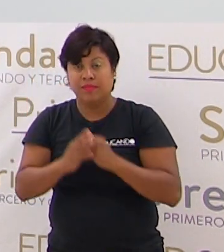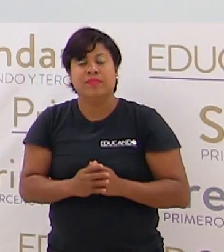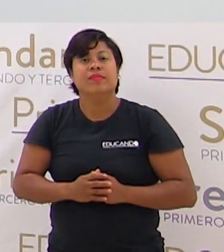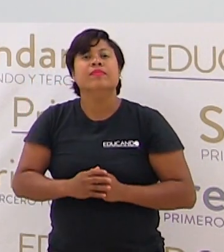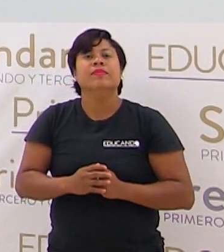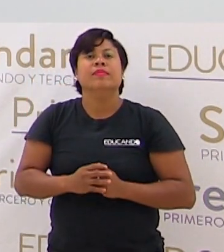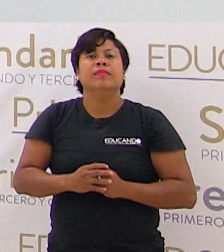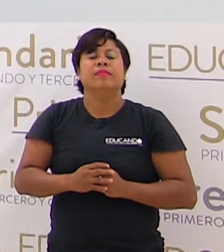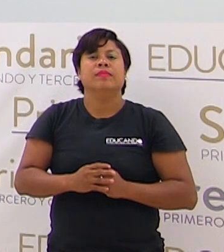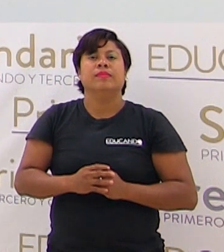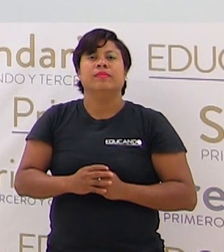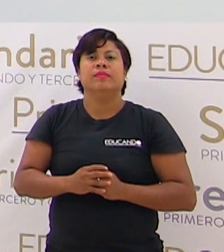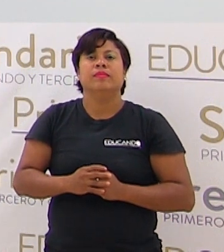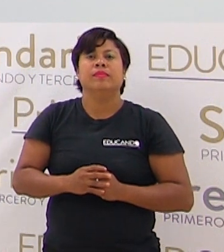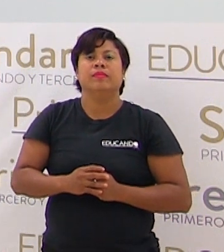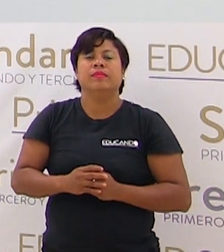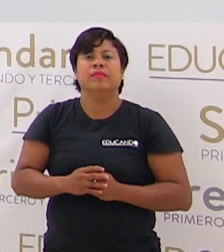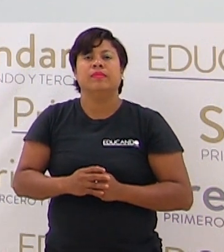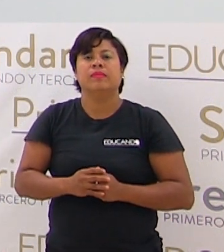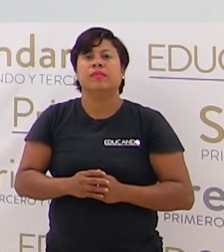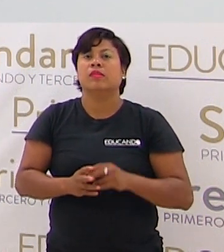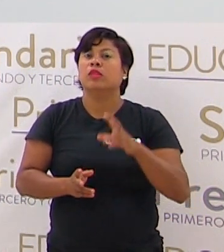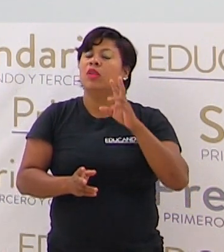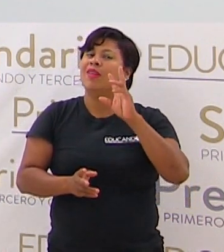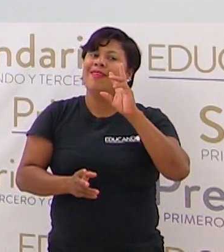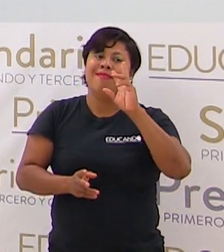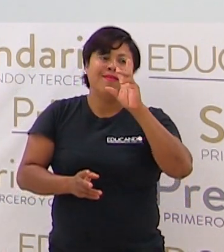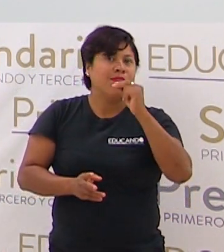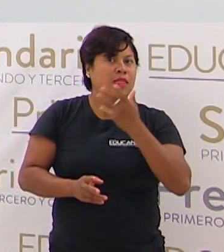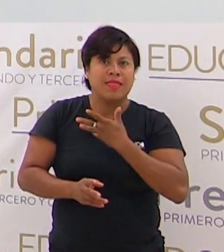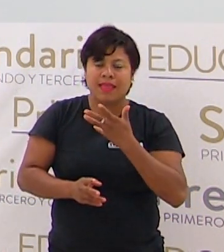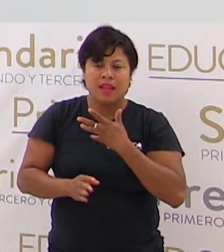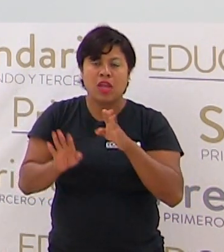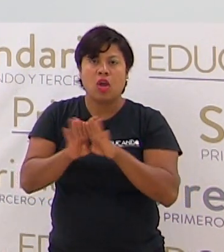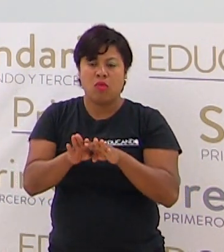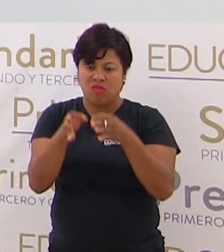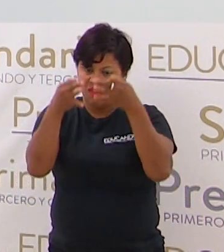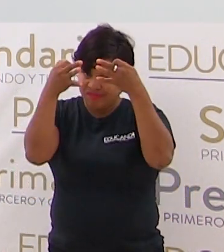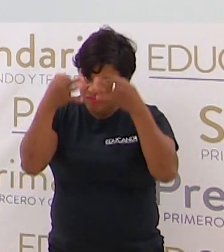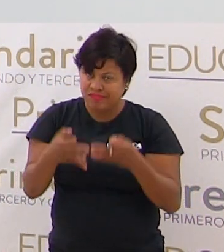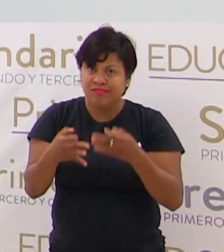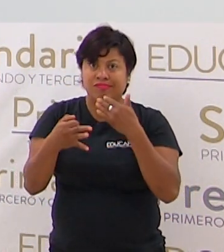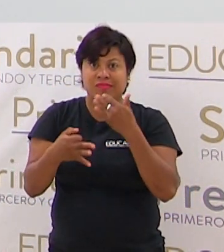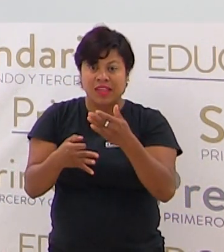tiempo, bien, no tiene definido